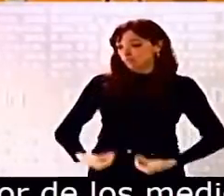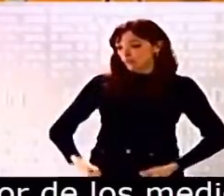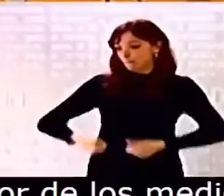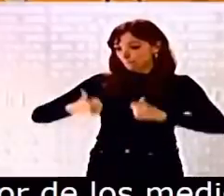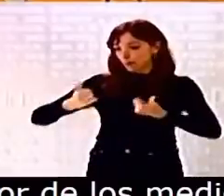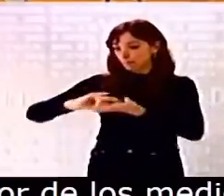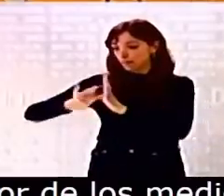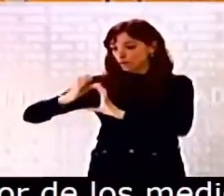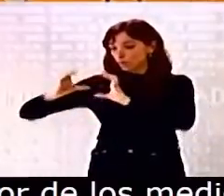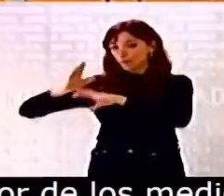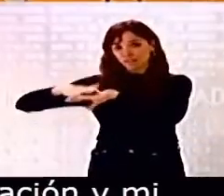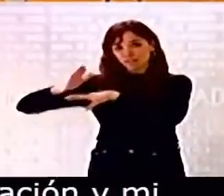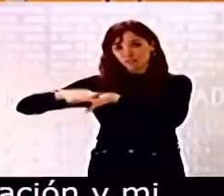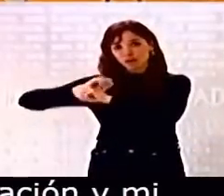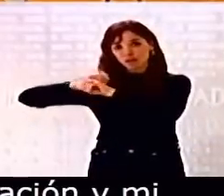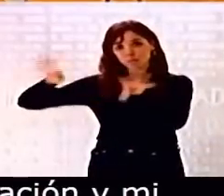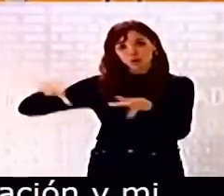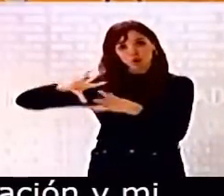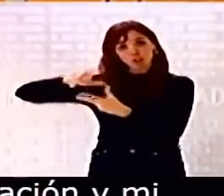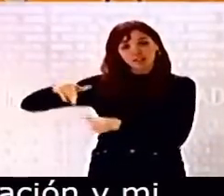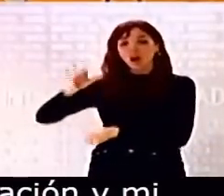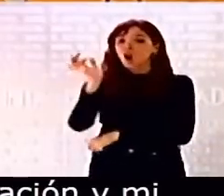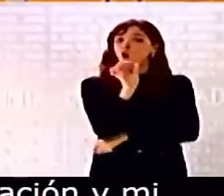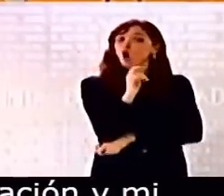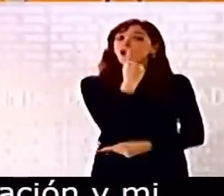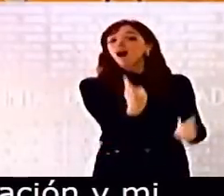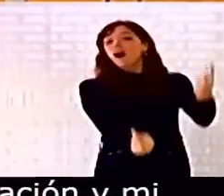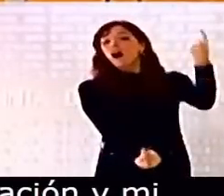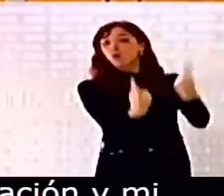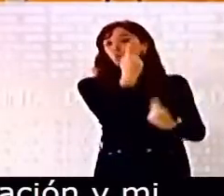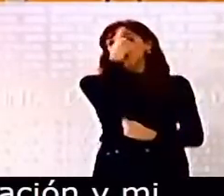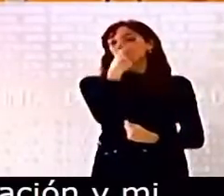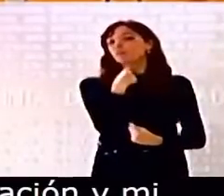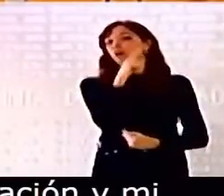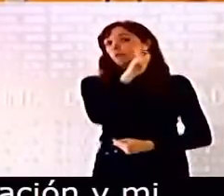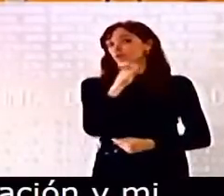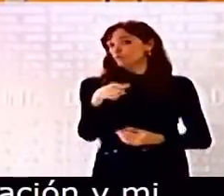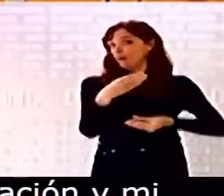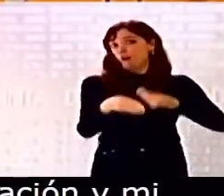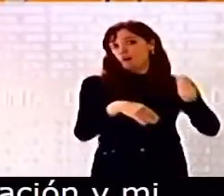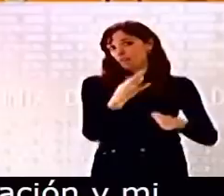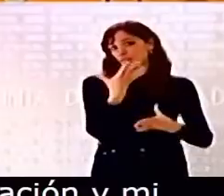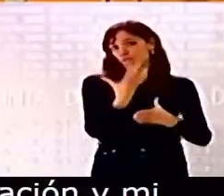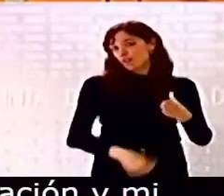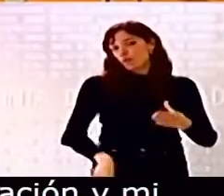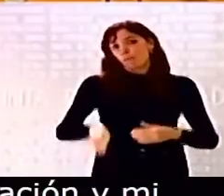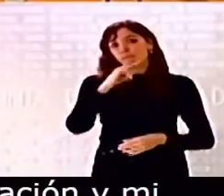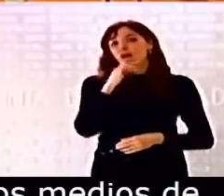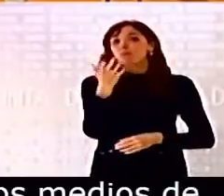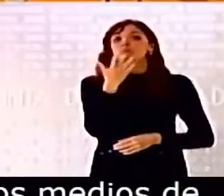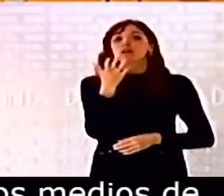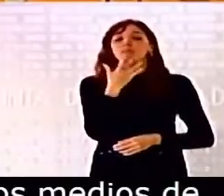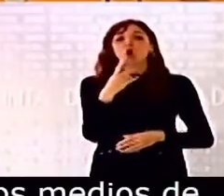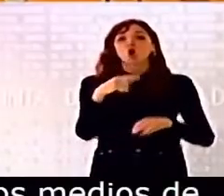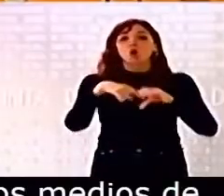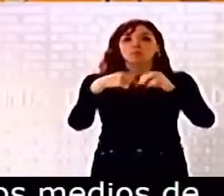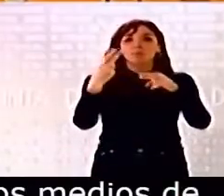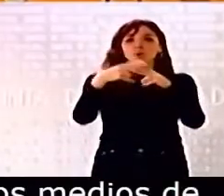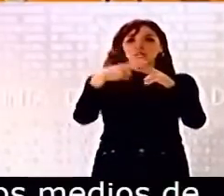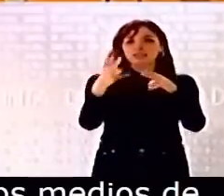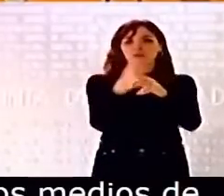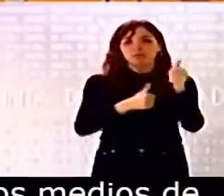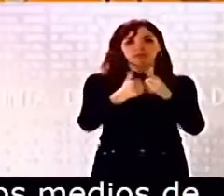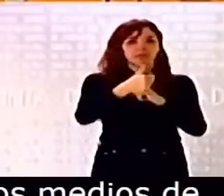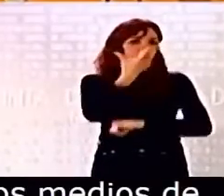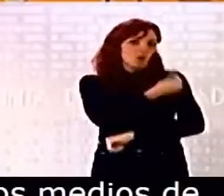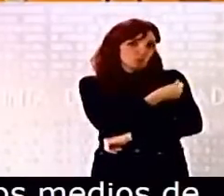medio de comunicación contando lo que está pasando o algunas actitudes de ciertas personas, y me refiero a cargos políticos que se han saltado el protocolo, como